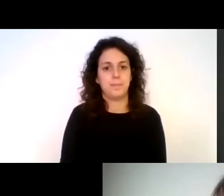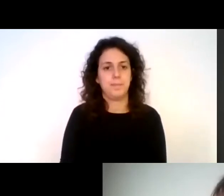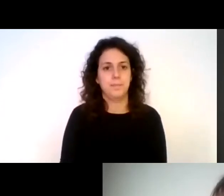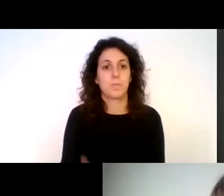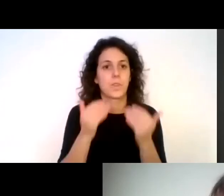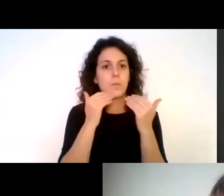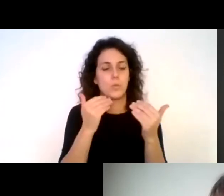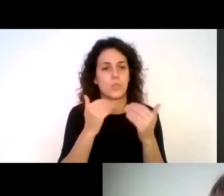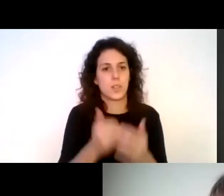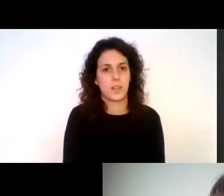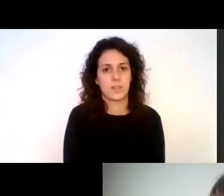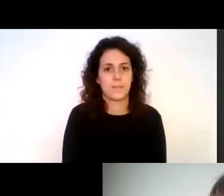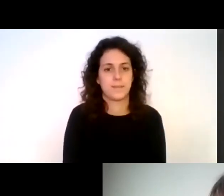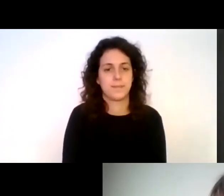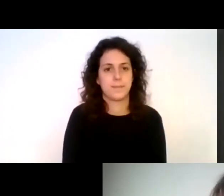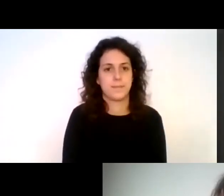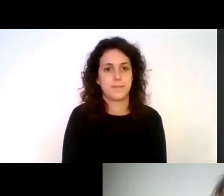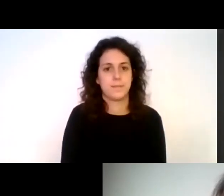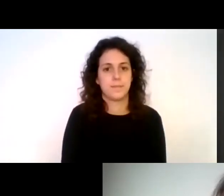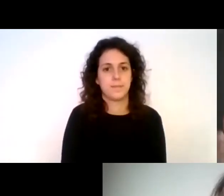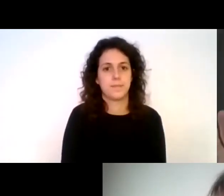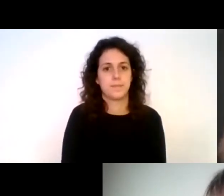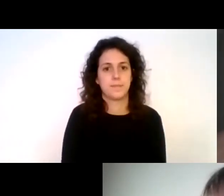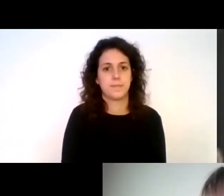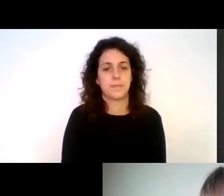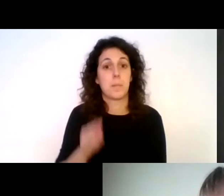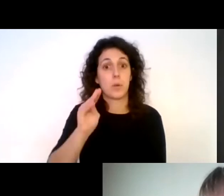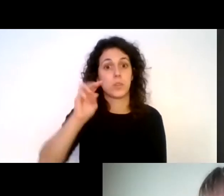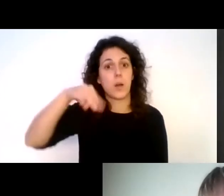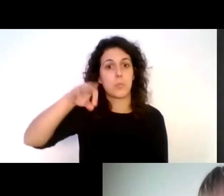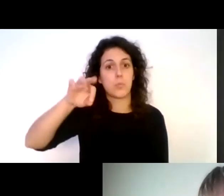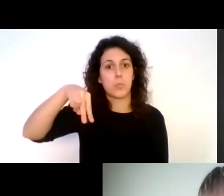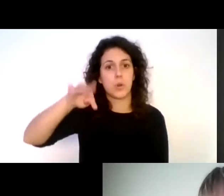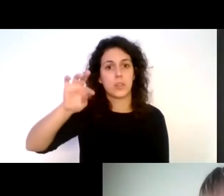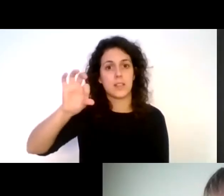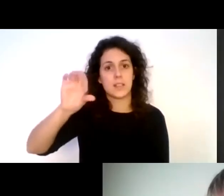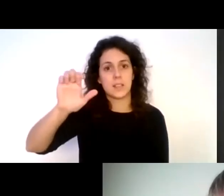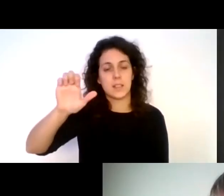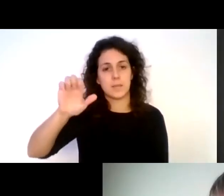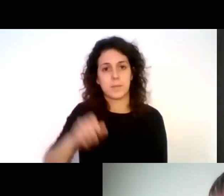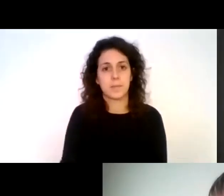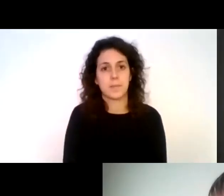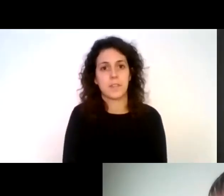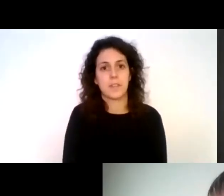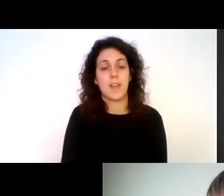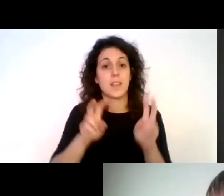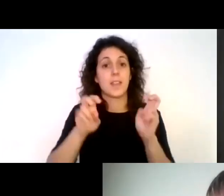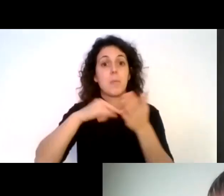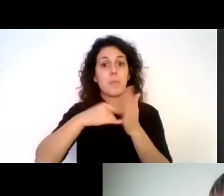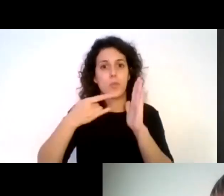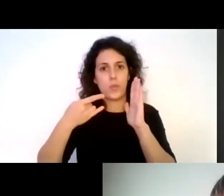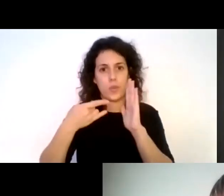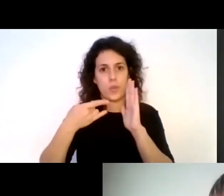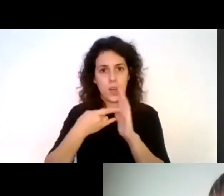gracias, Luis Miguel. Tengo una pregunta para Montse sobre el programa que